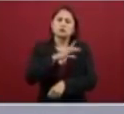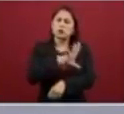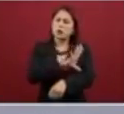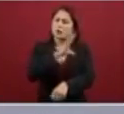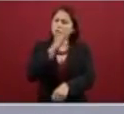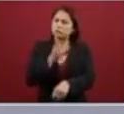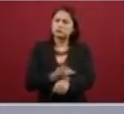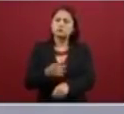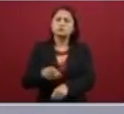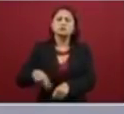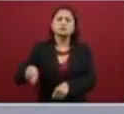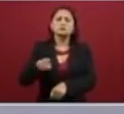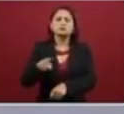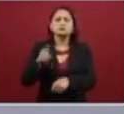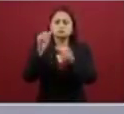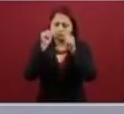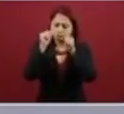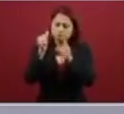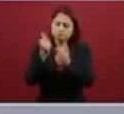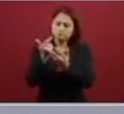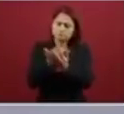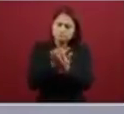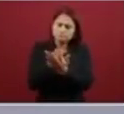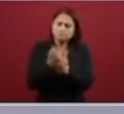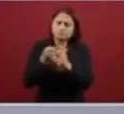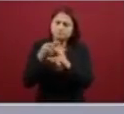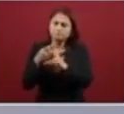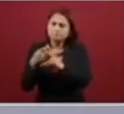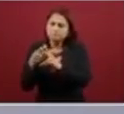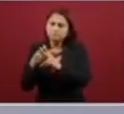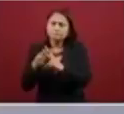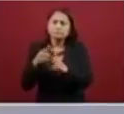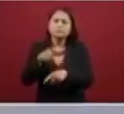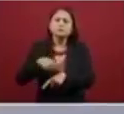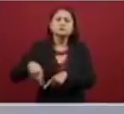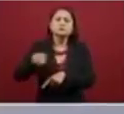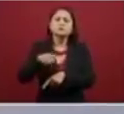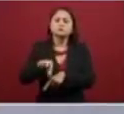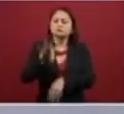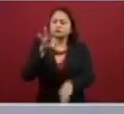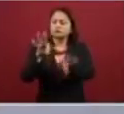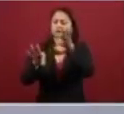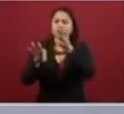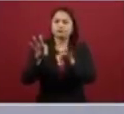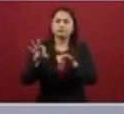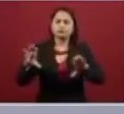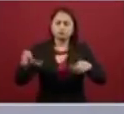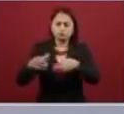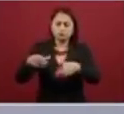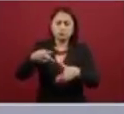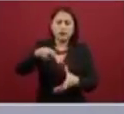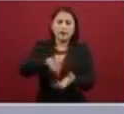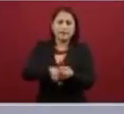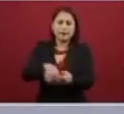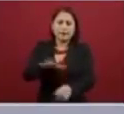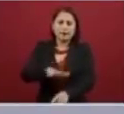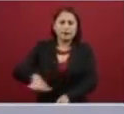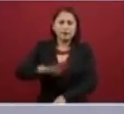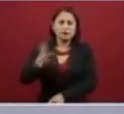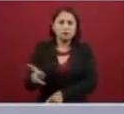presupuesto y se da empleo a la gente de los mismos pueblos. No se